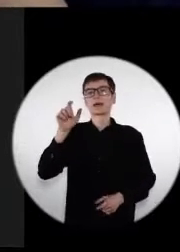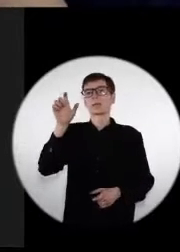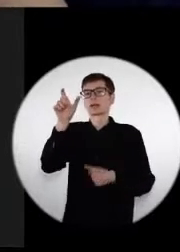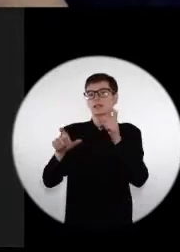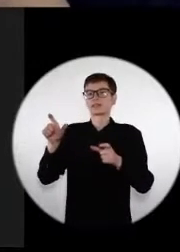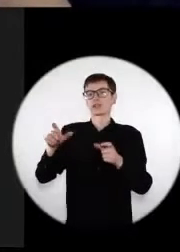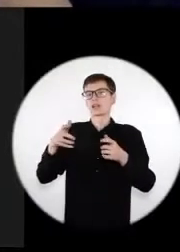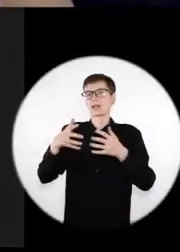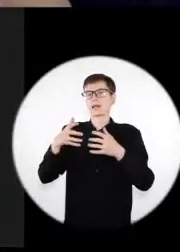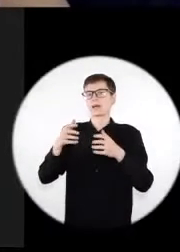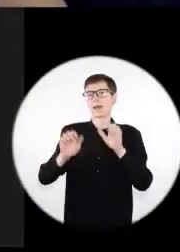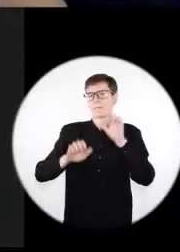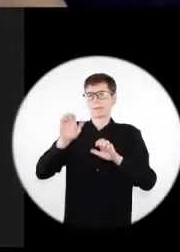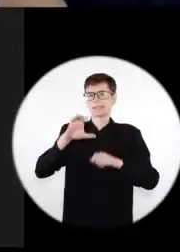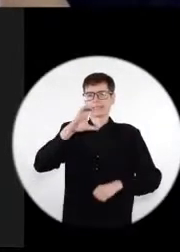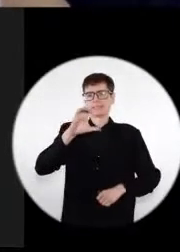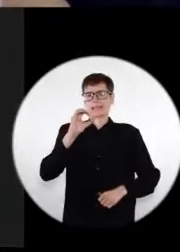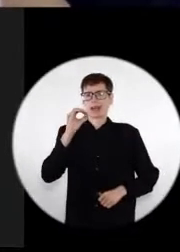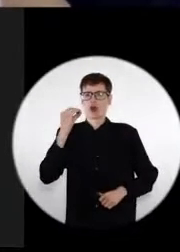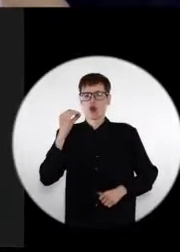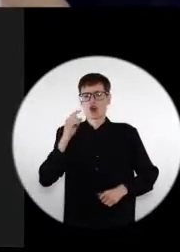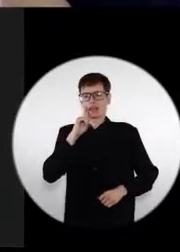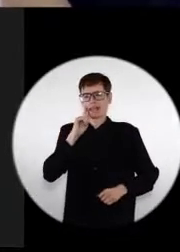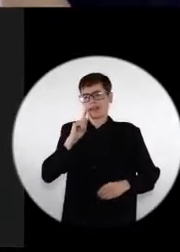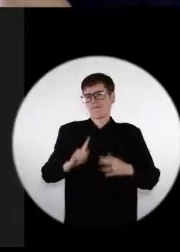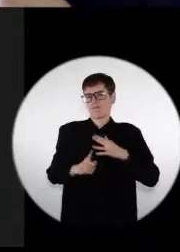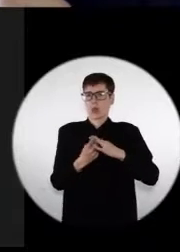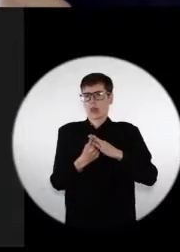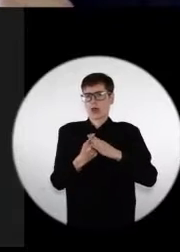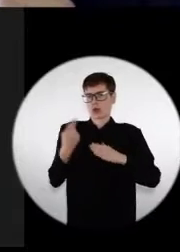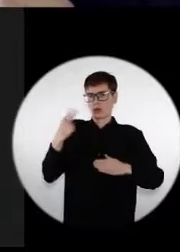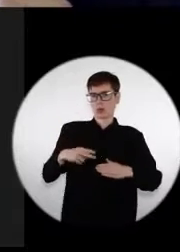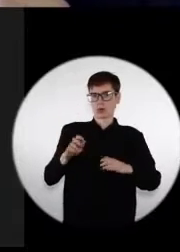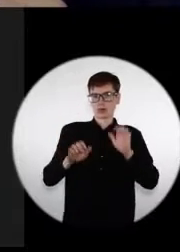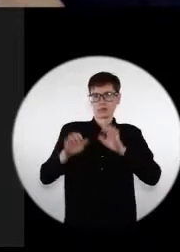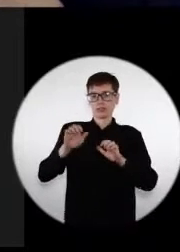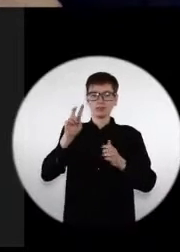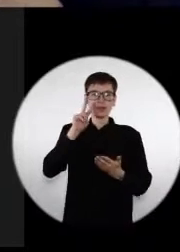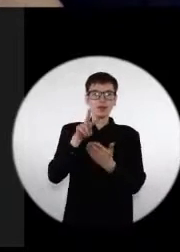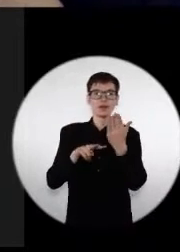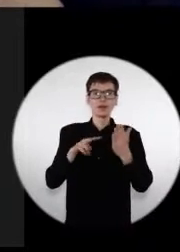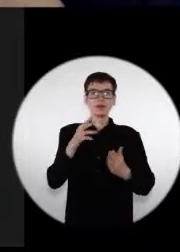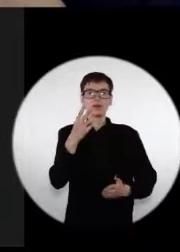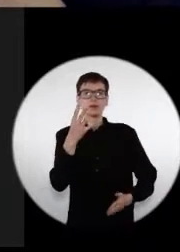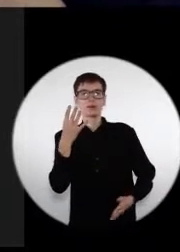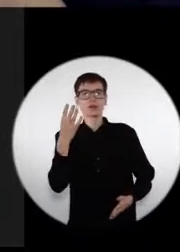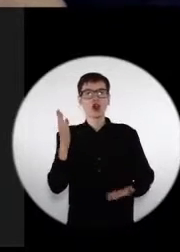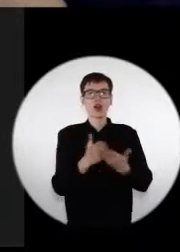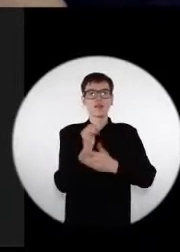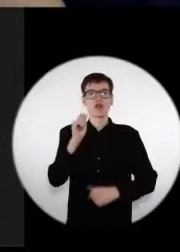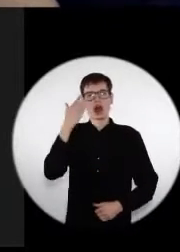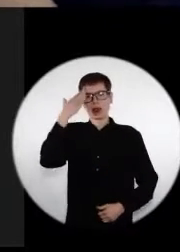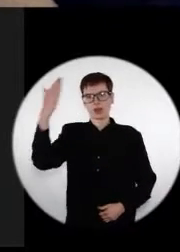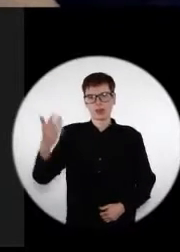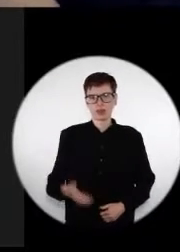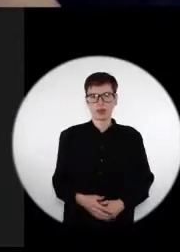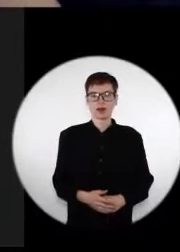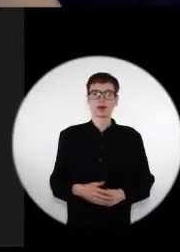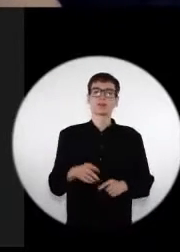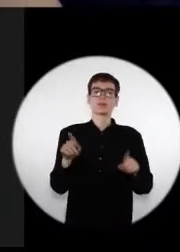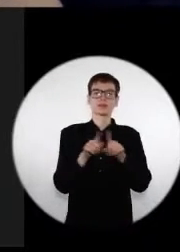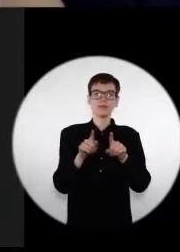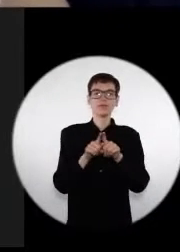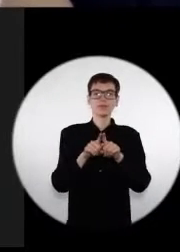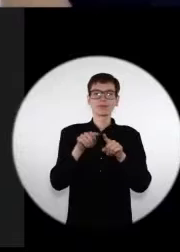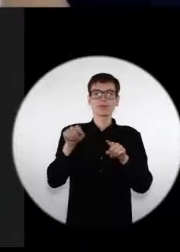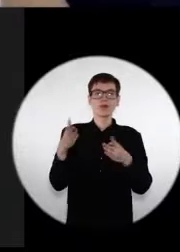era por ejemplo los hijos leen cuatro libros al día con audible desde una perspectiva